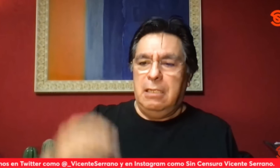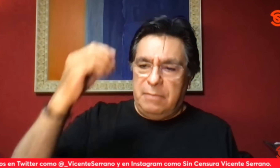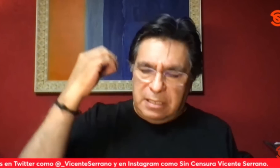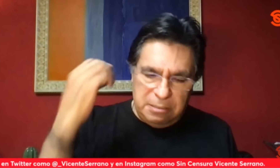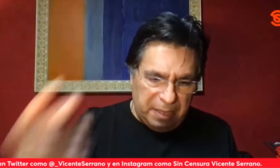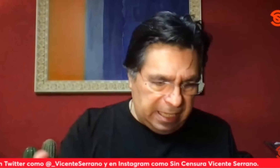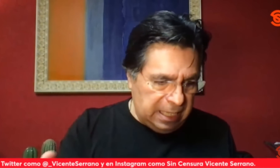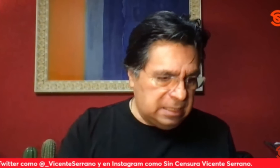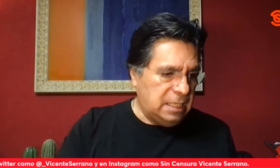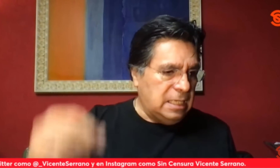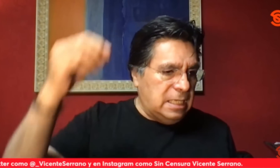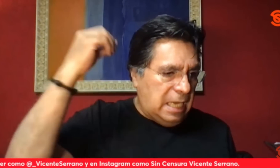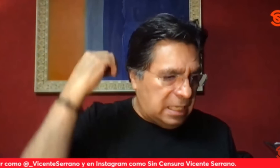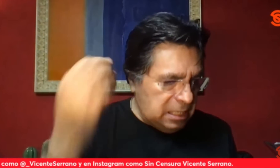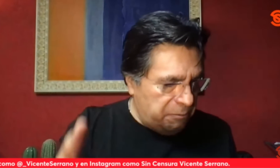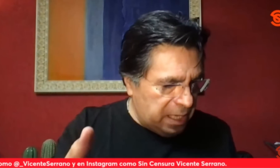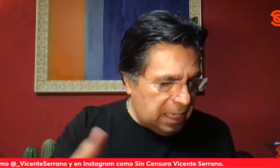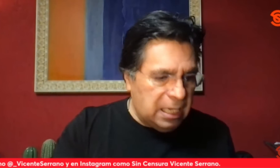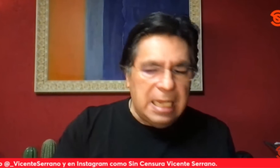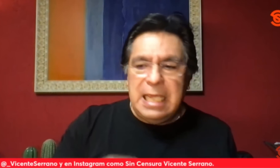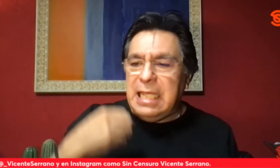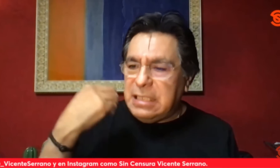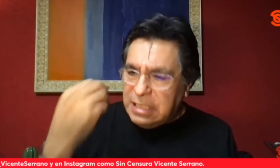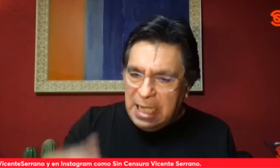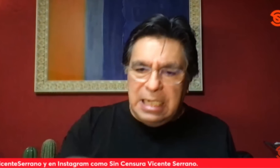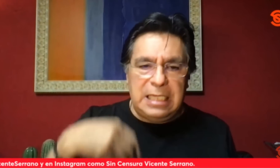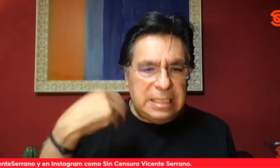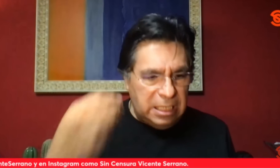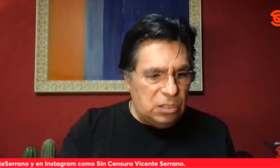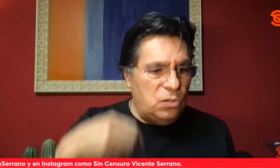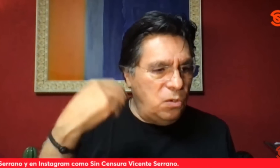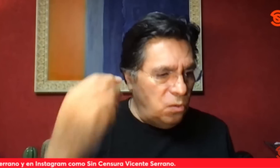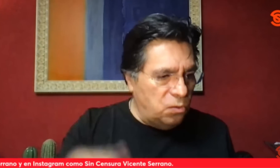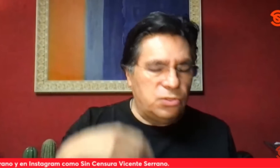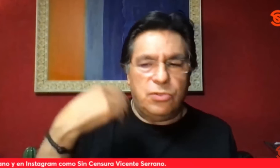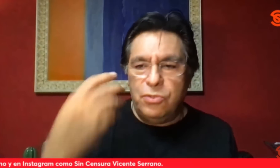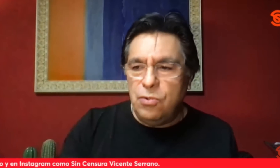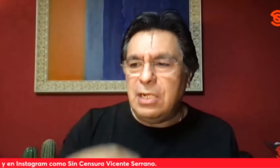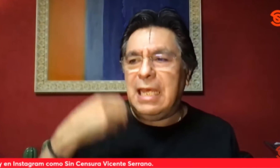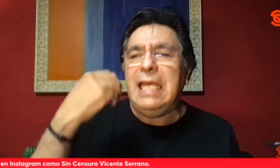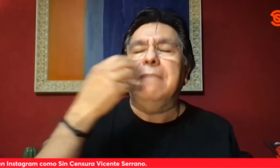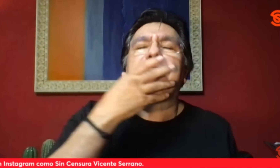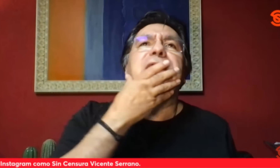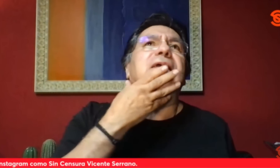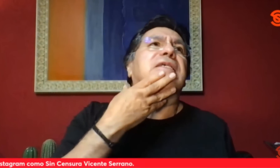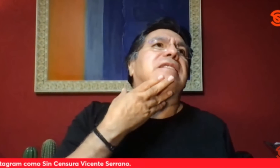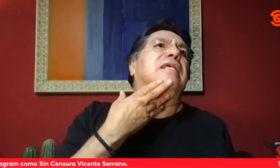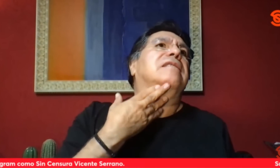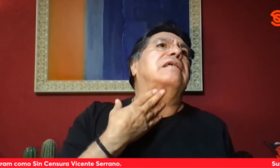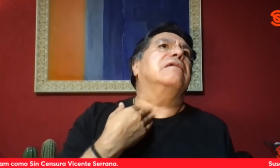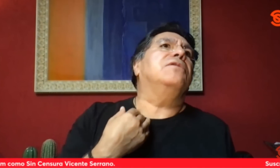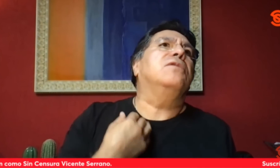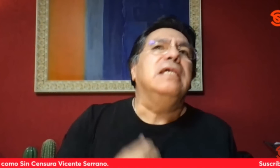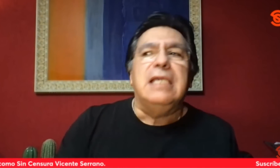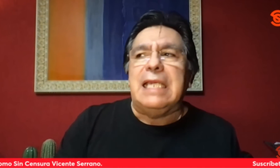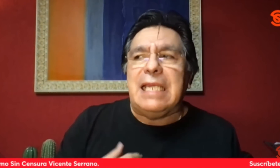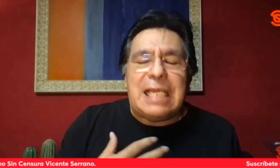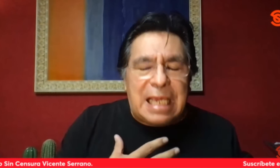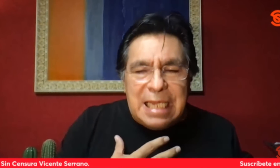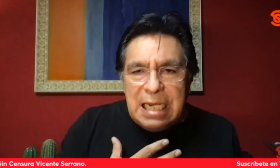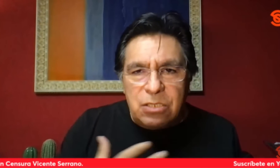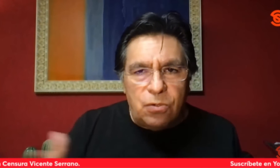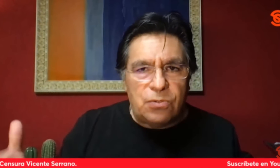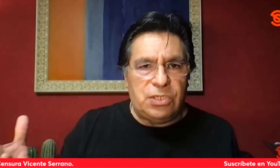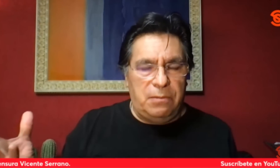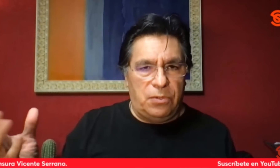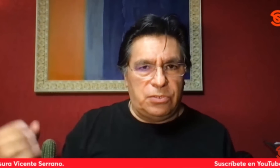Palacio, Beatriz Pajés, Atypical, están haciendo uso de una vieja estrategia,